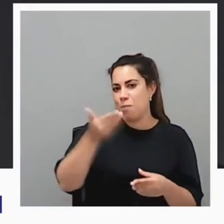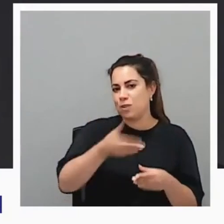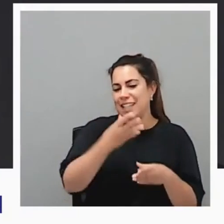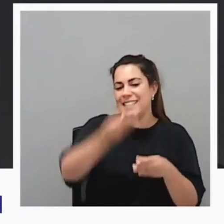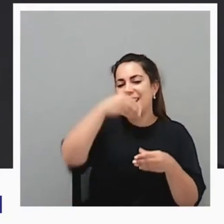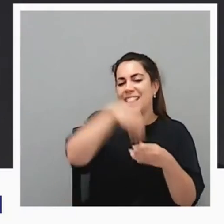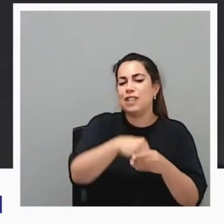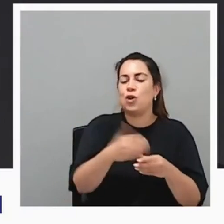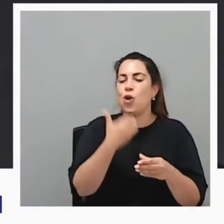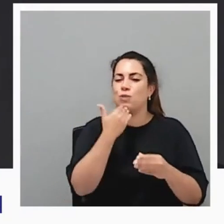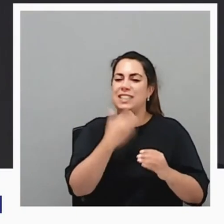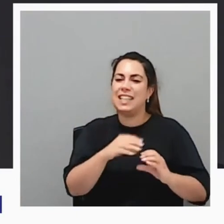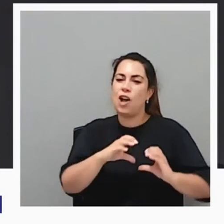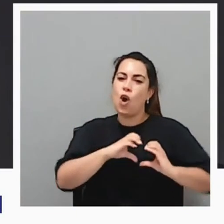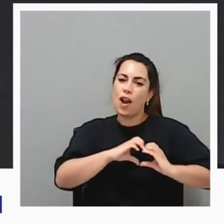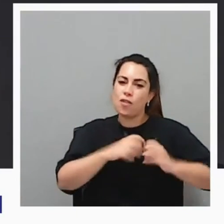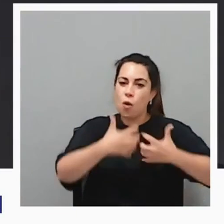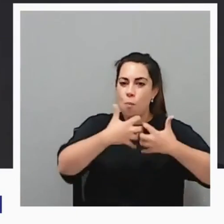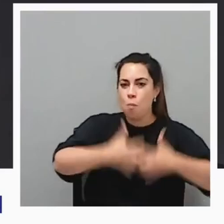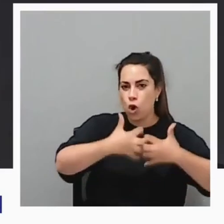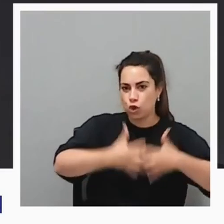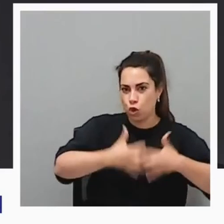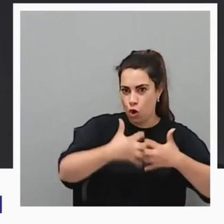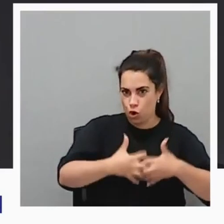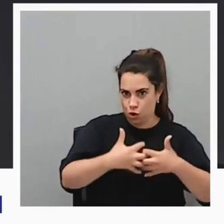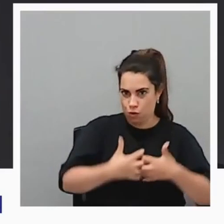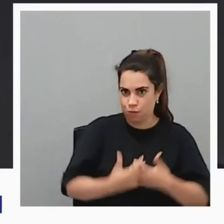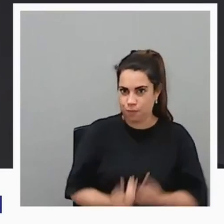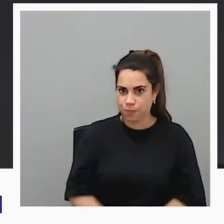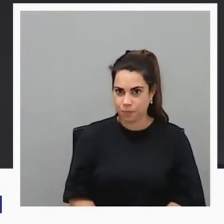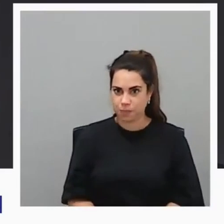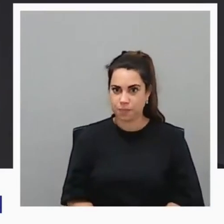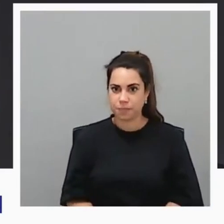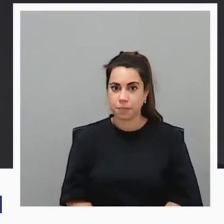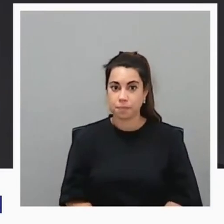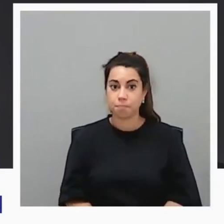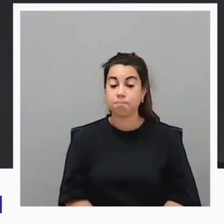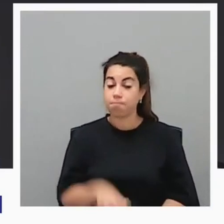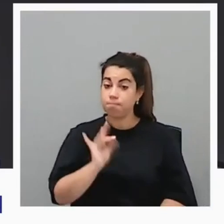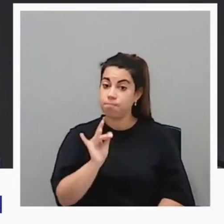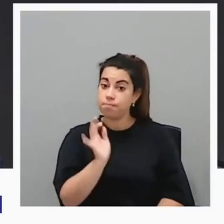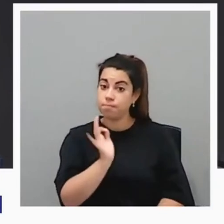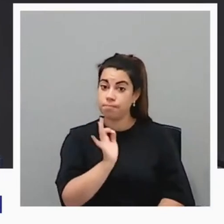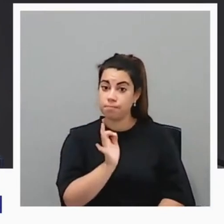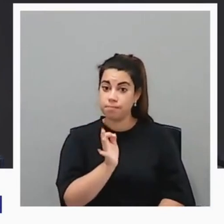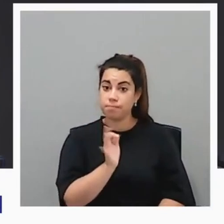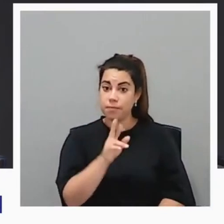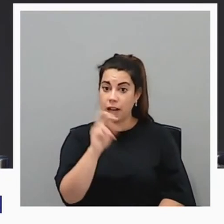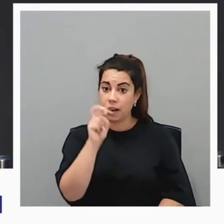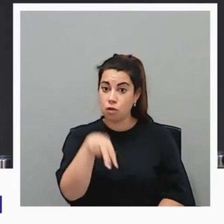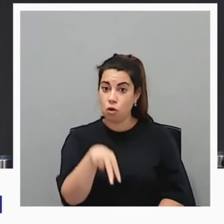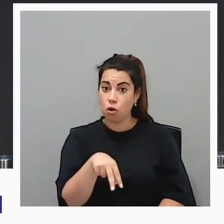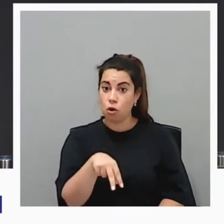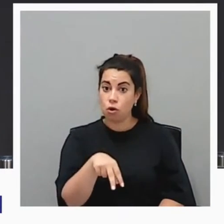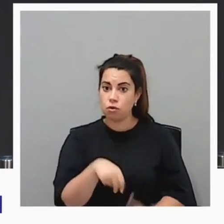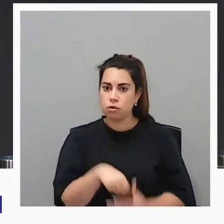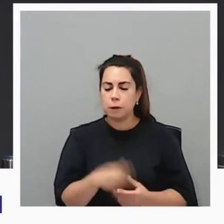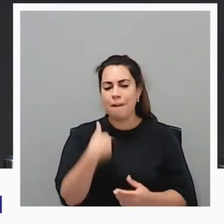sentimiento. ¿Correcto? Correcto. Yo, si me apuras, me gustaría complementar, ¿no?, lo que ha dicho